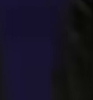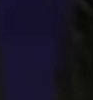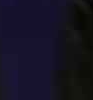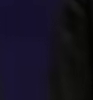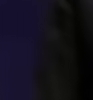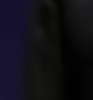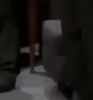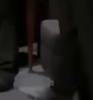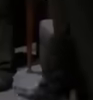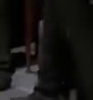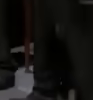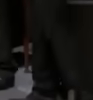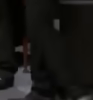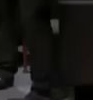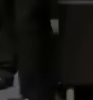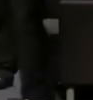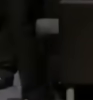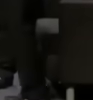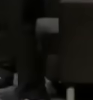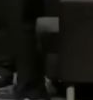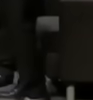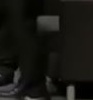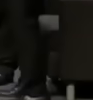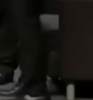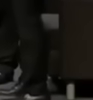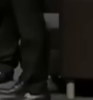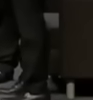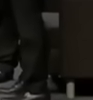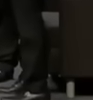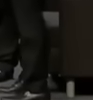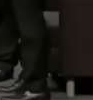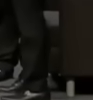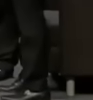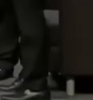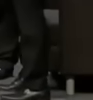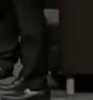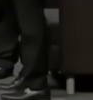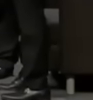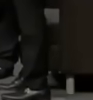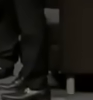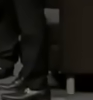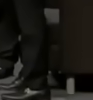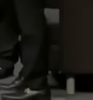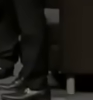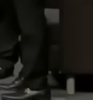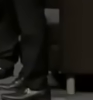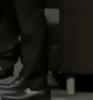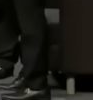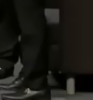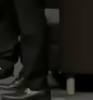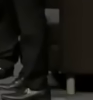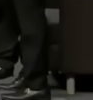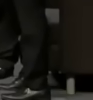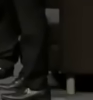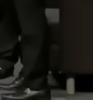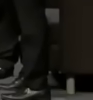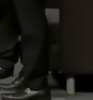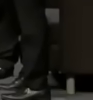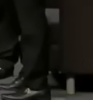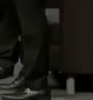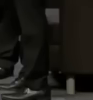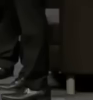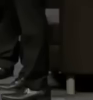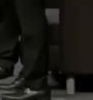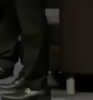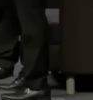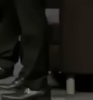Nosotros sabemos que los jóvenes podemos decidir el rumbo de esta elección del 1 de julio y el TEC de Monterrey tiene bien puesta la camiseta por México